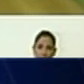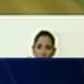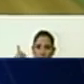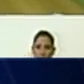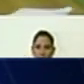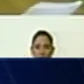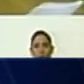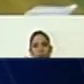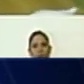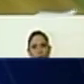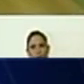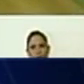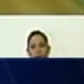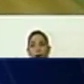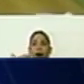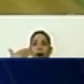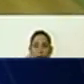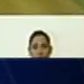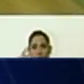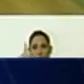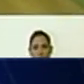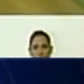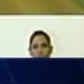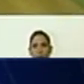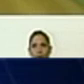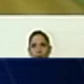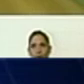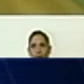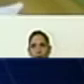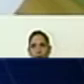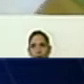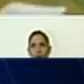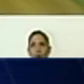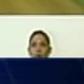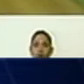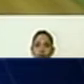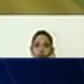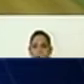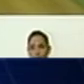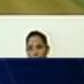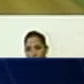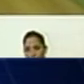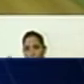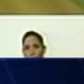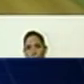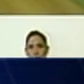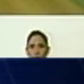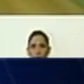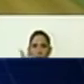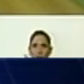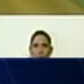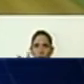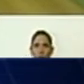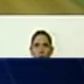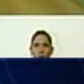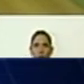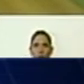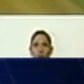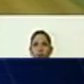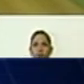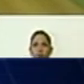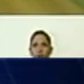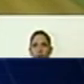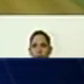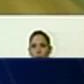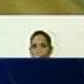hay que decirlo, le estamos agradecidos a la delegación de la oposición de Venezuela que ha asistido